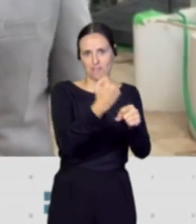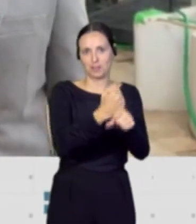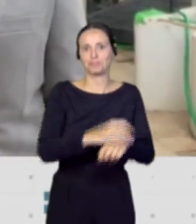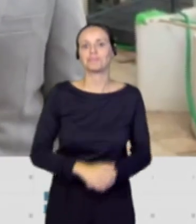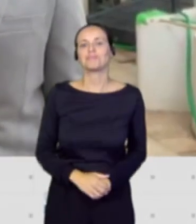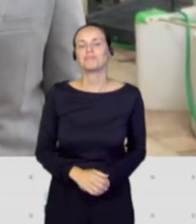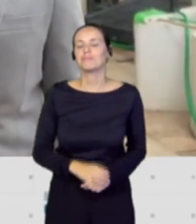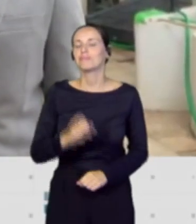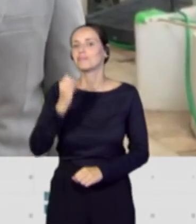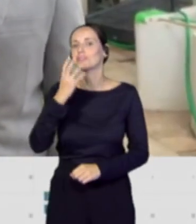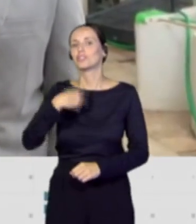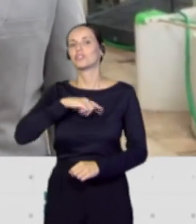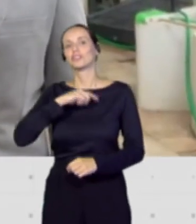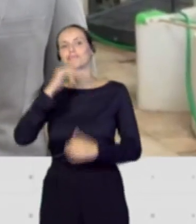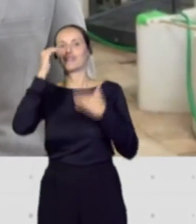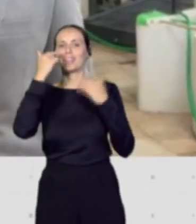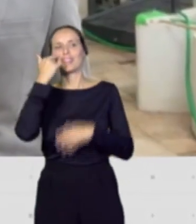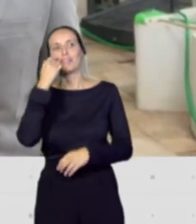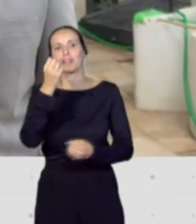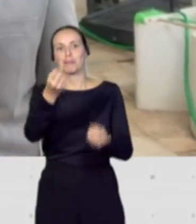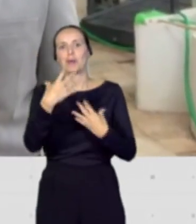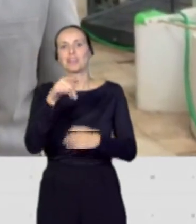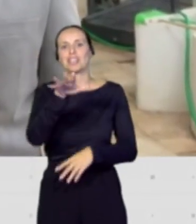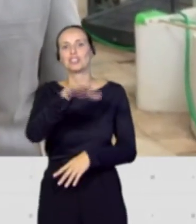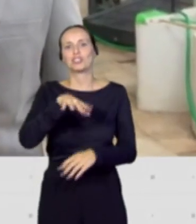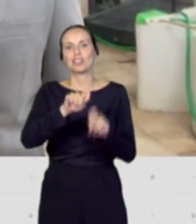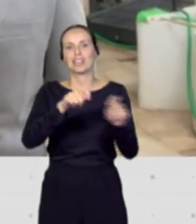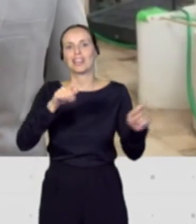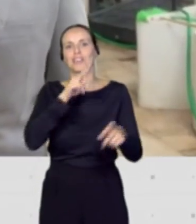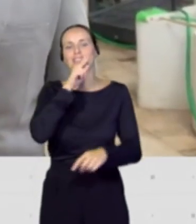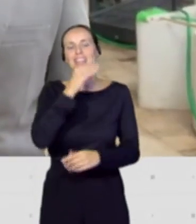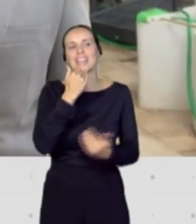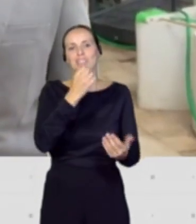lo que nos cuentes desde Cabo Verde. Gracias, Efrem. Buenos días. A ustedes. Buenos días.